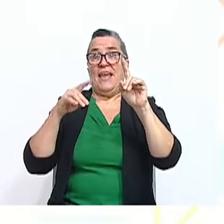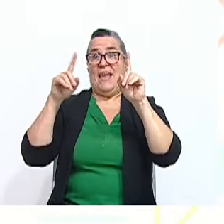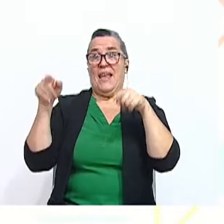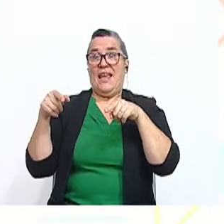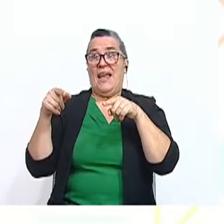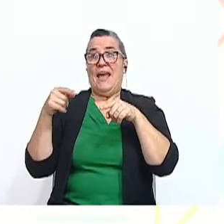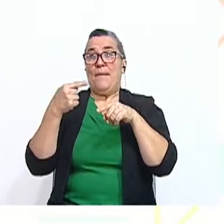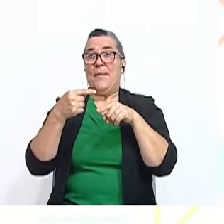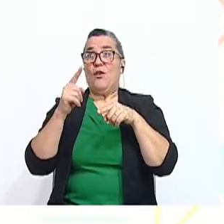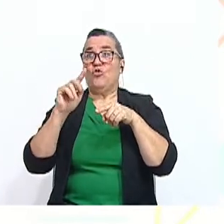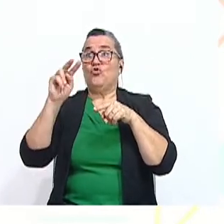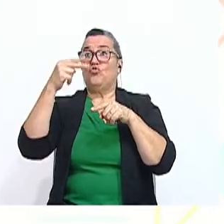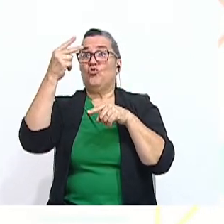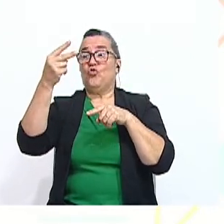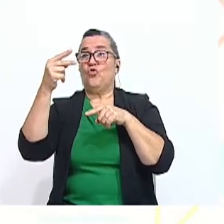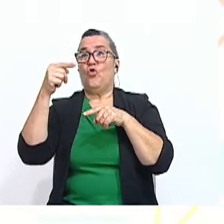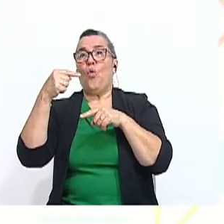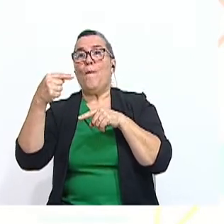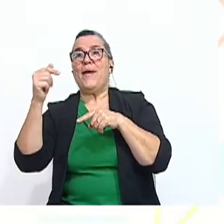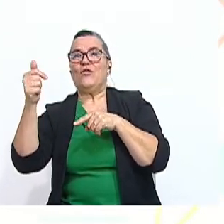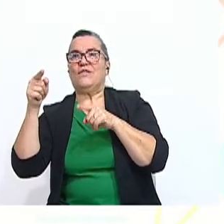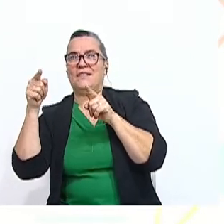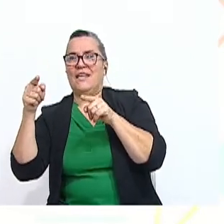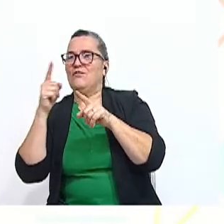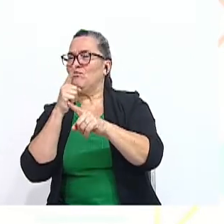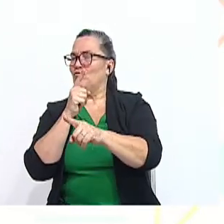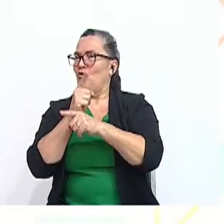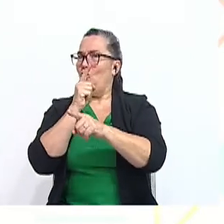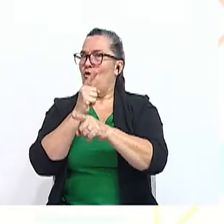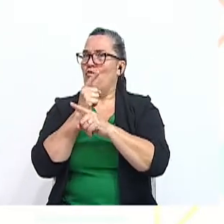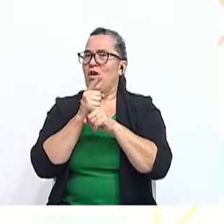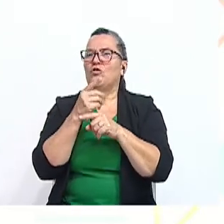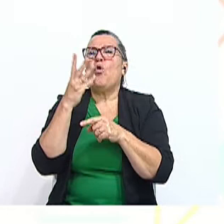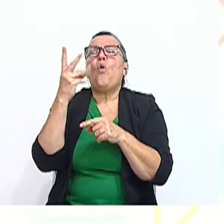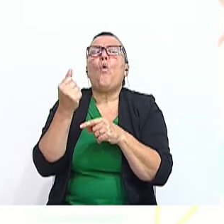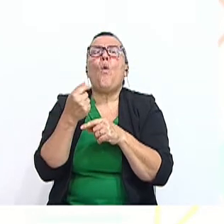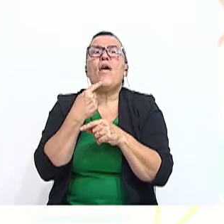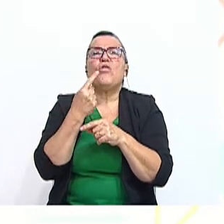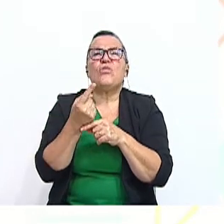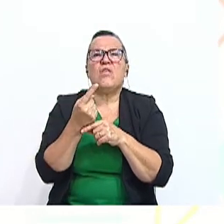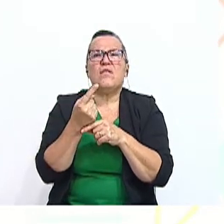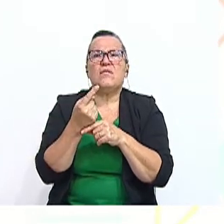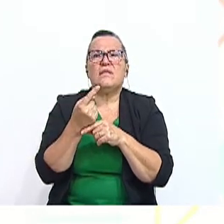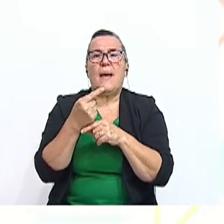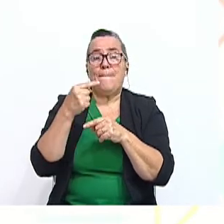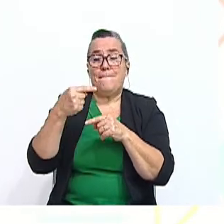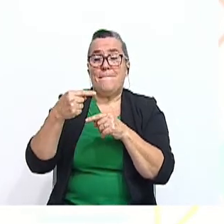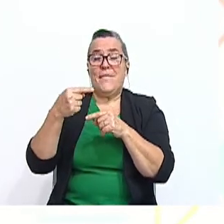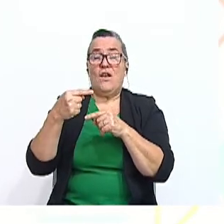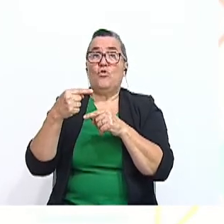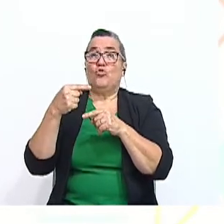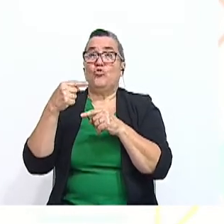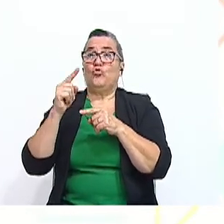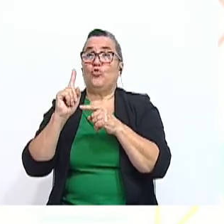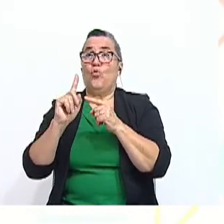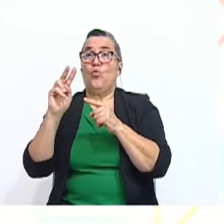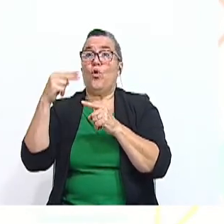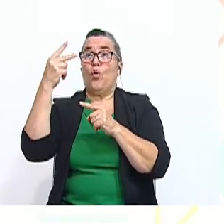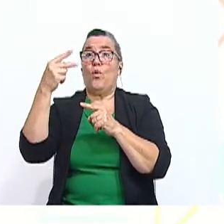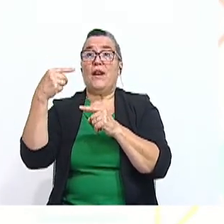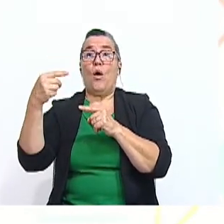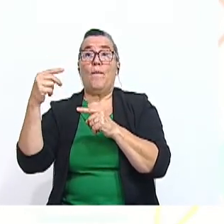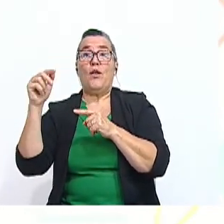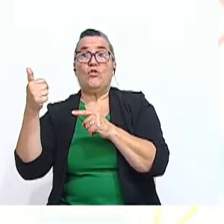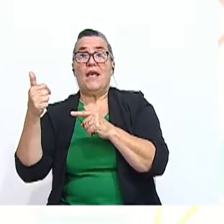10. Correcto, muy bien. Ahora, ¿cuánto nos da -1 al cuadrado menos 10? Muy